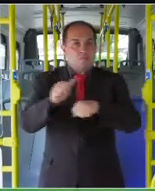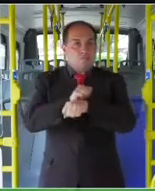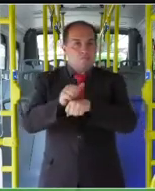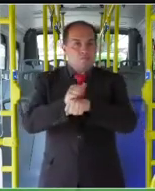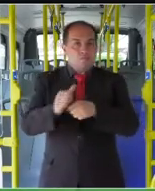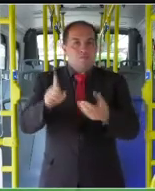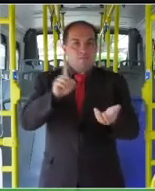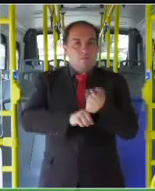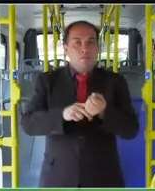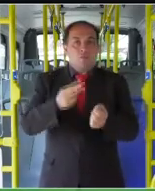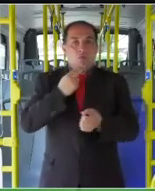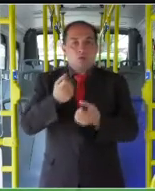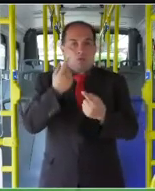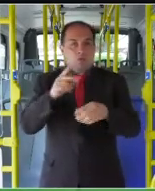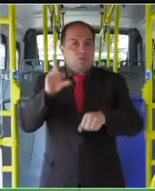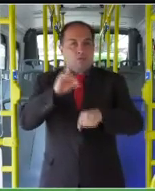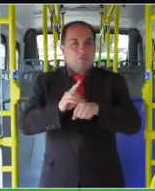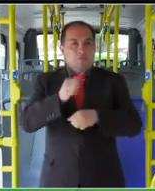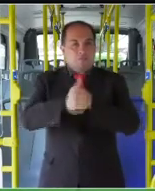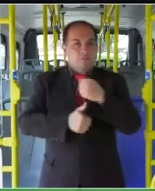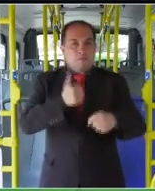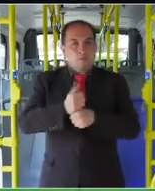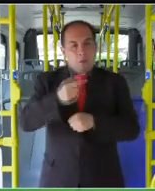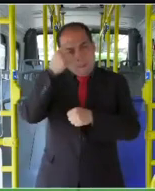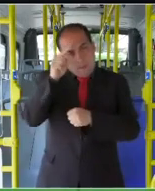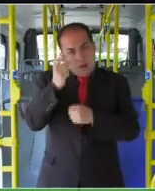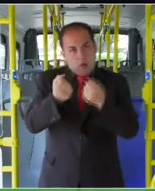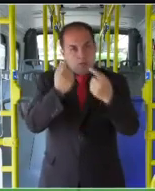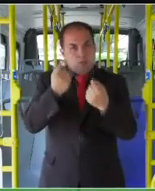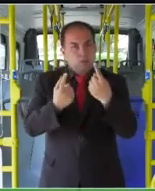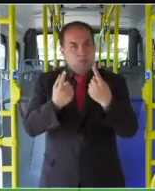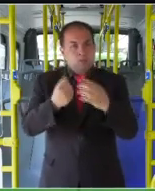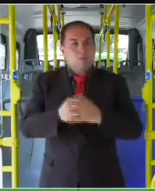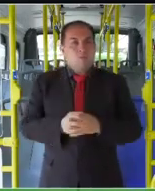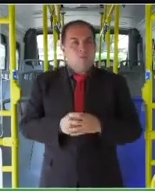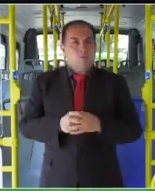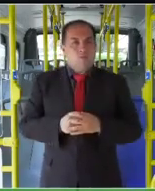use solamente ciertos días del año o para ciertos